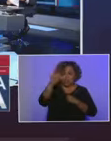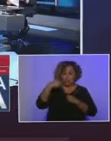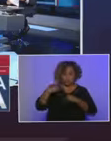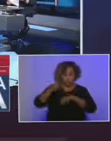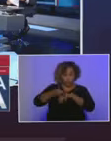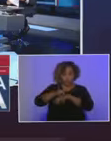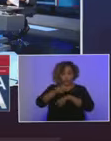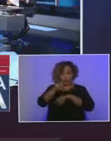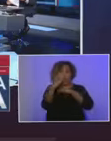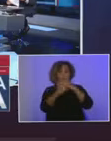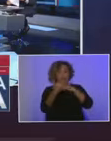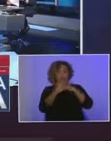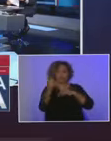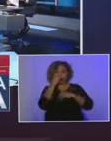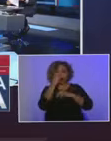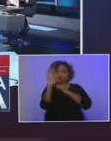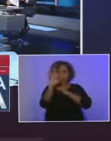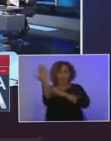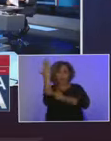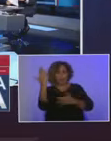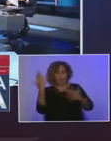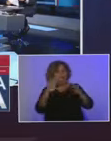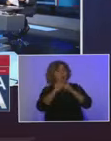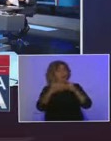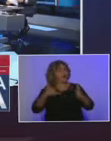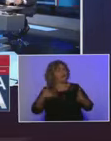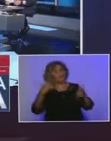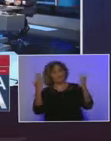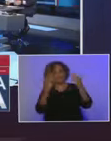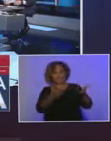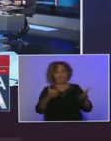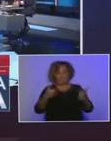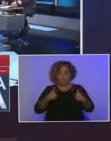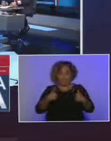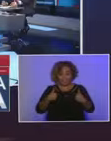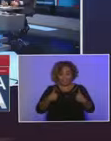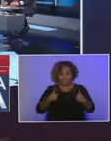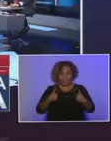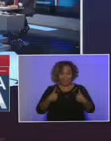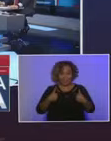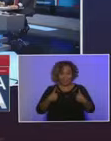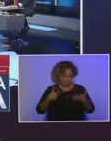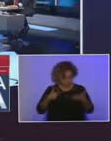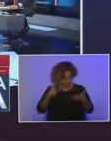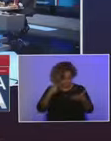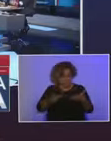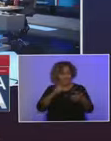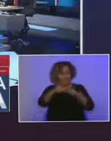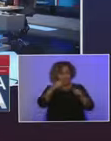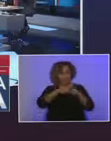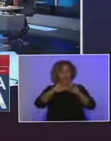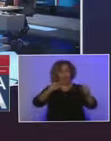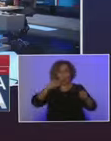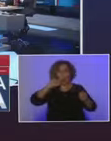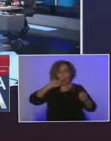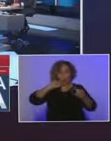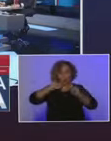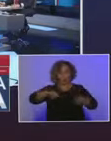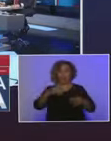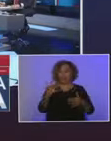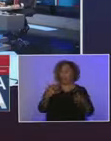Rico, tú me llamabas todos los días a las 9 de la mañana para ver cómo yo estaba. Ahora me dejas los mensajes en azul. Ahora que estás en